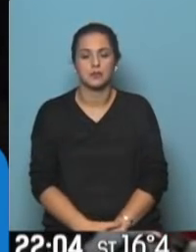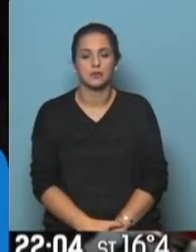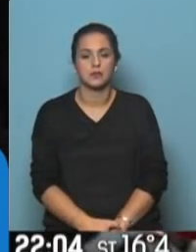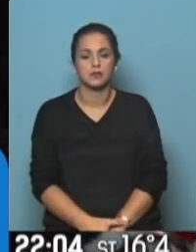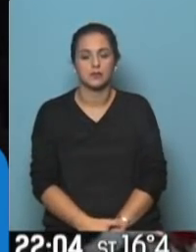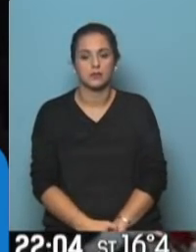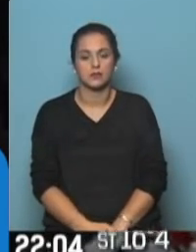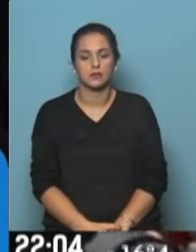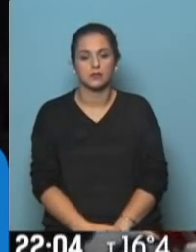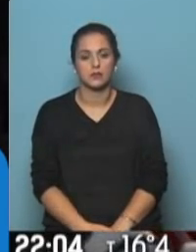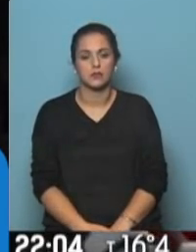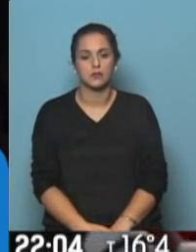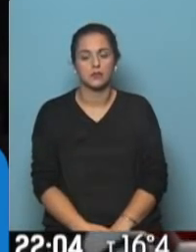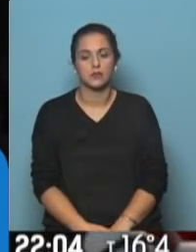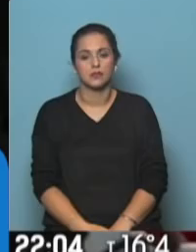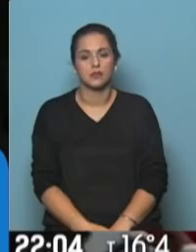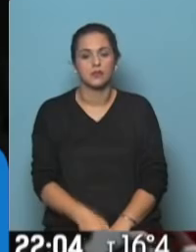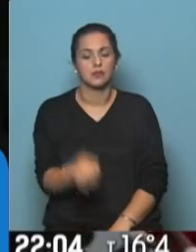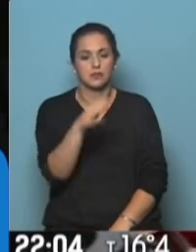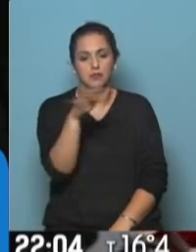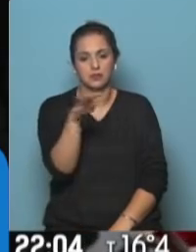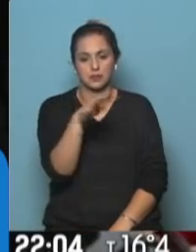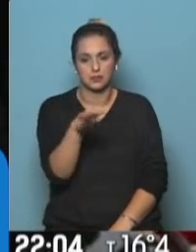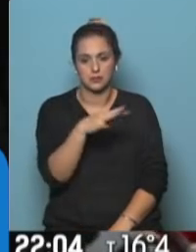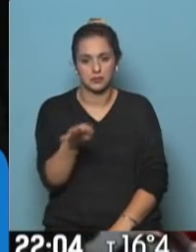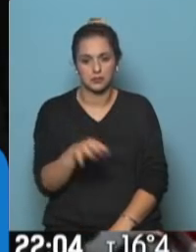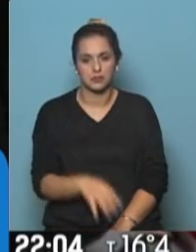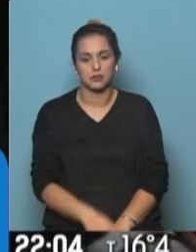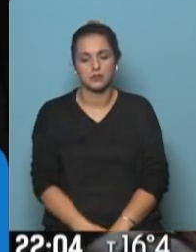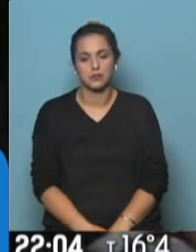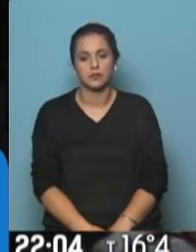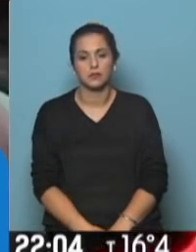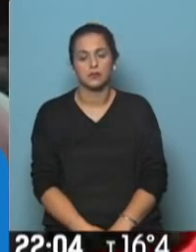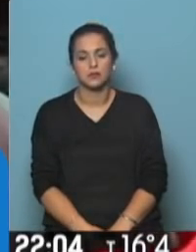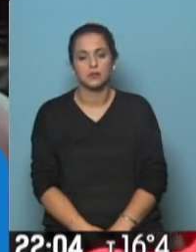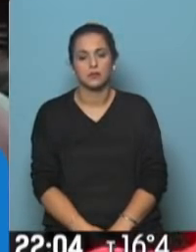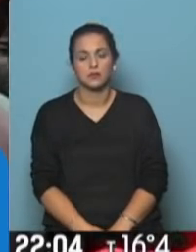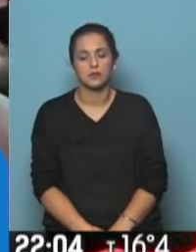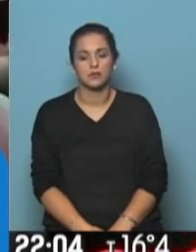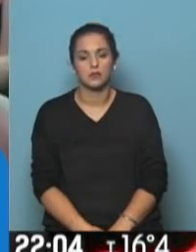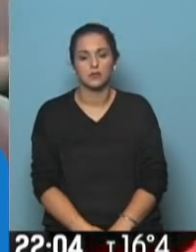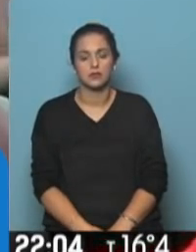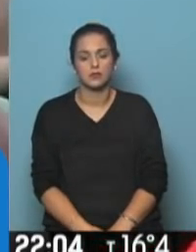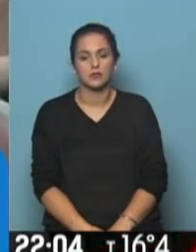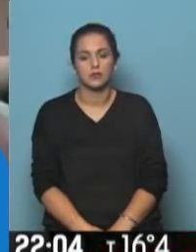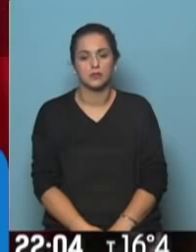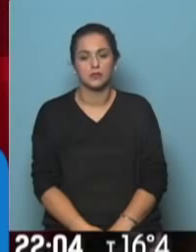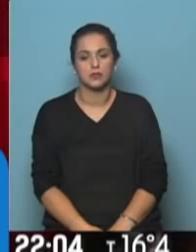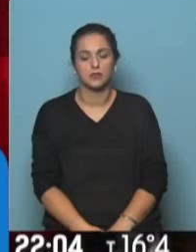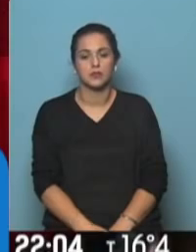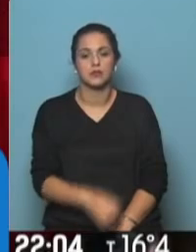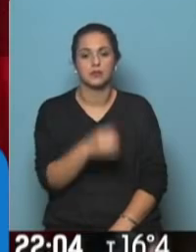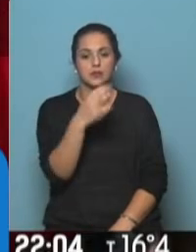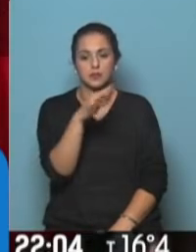uma farsa judicial, uma vingança política, sempre usando medidas de exceção contra mim.